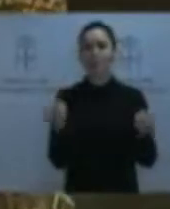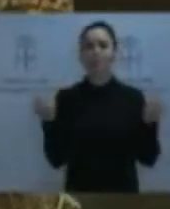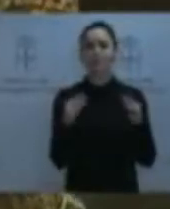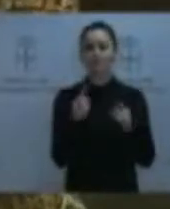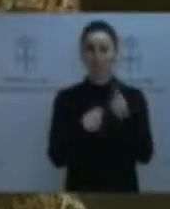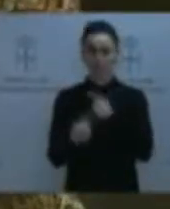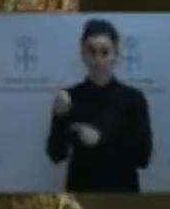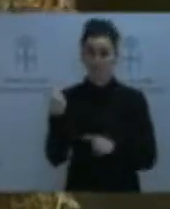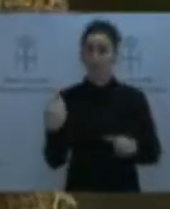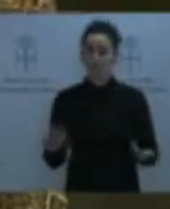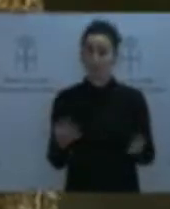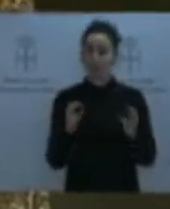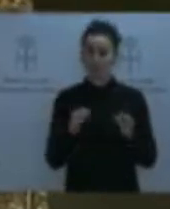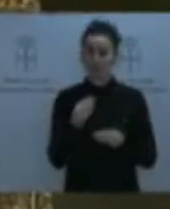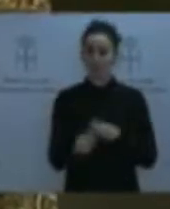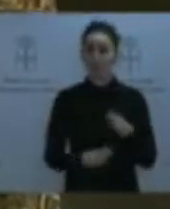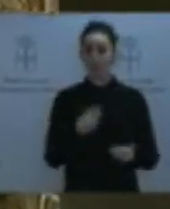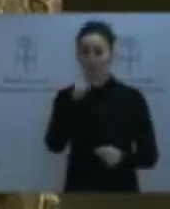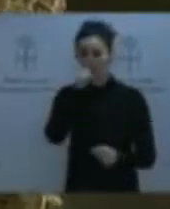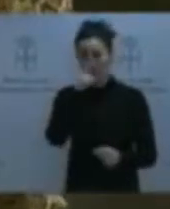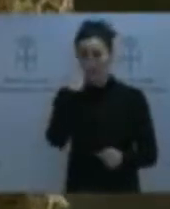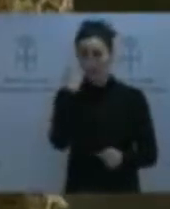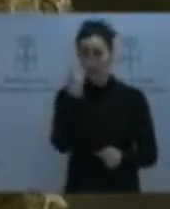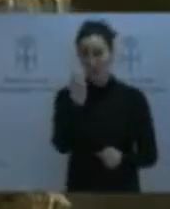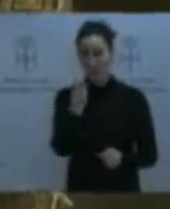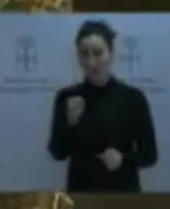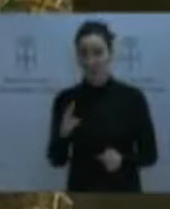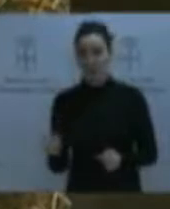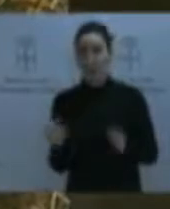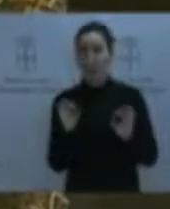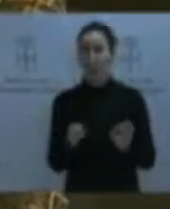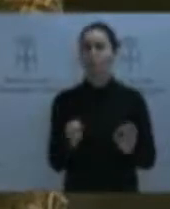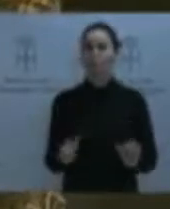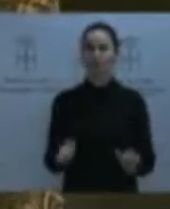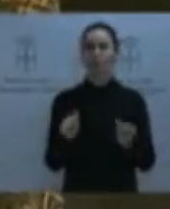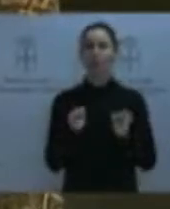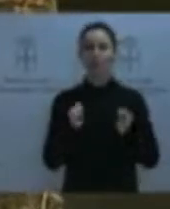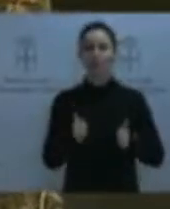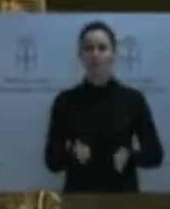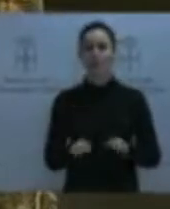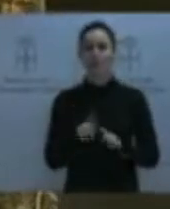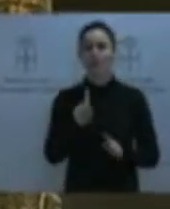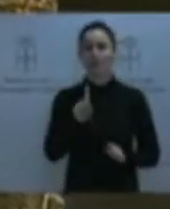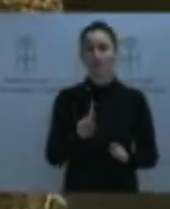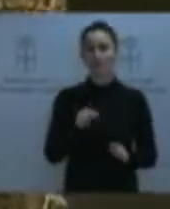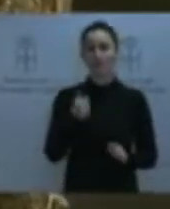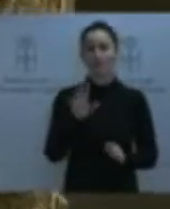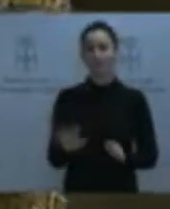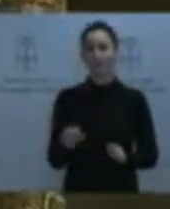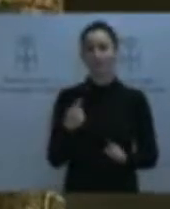año 2020. Esto ya está suponiendo un incremento de 1,5 céntimos sobre la prima de leche